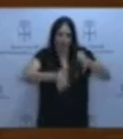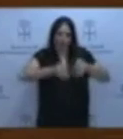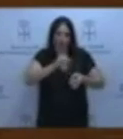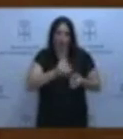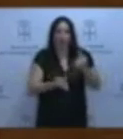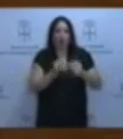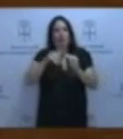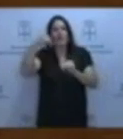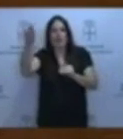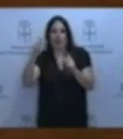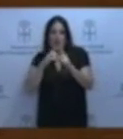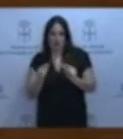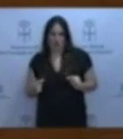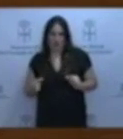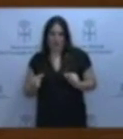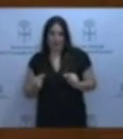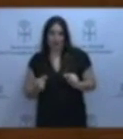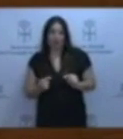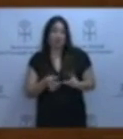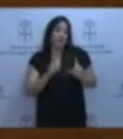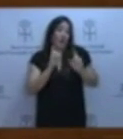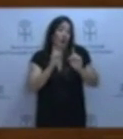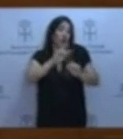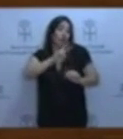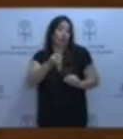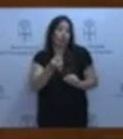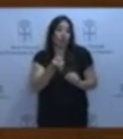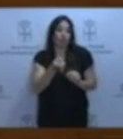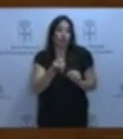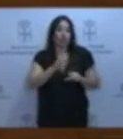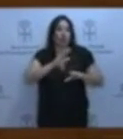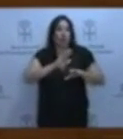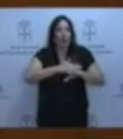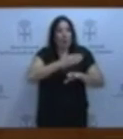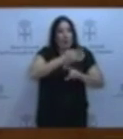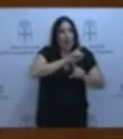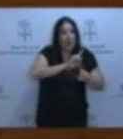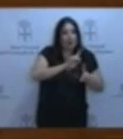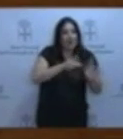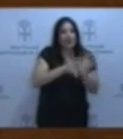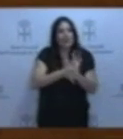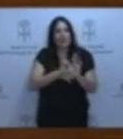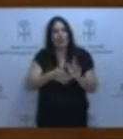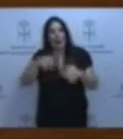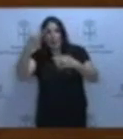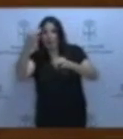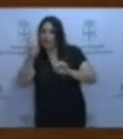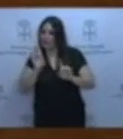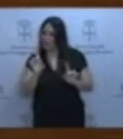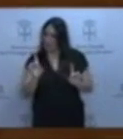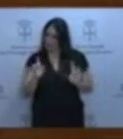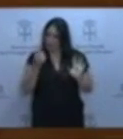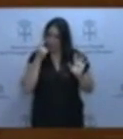fuera de Asturias, y en otros casos, no culpable no es igual a inocente. Hay